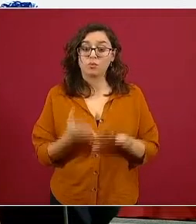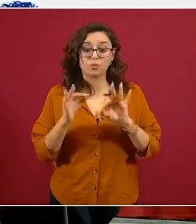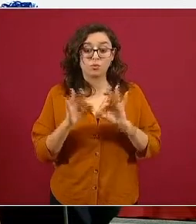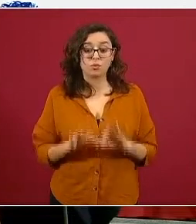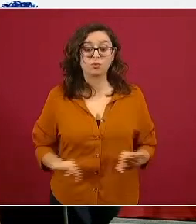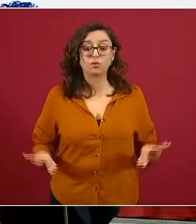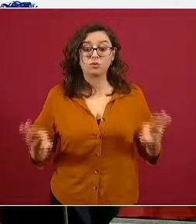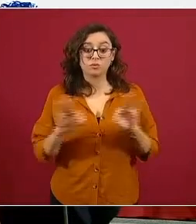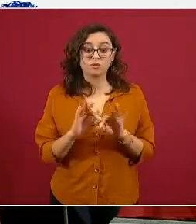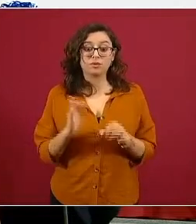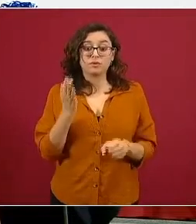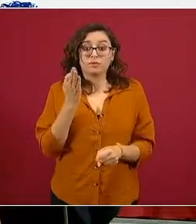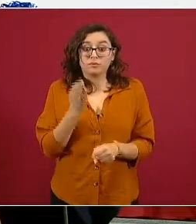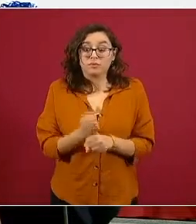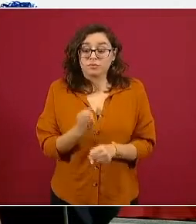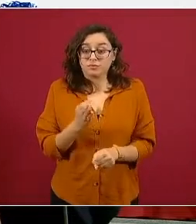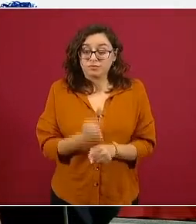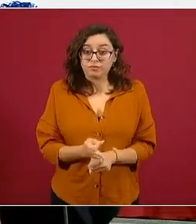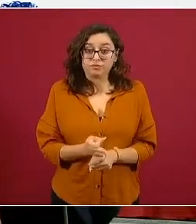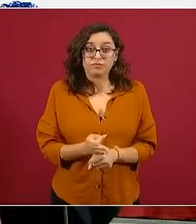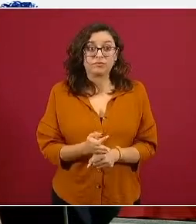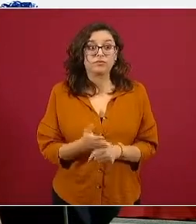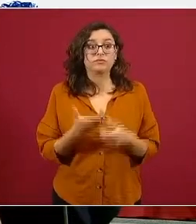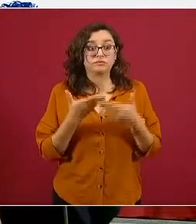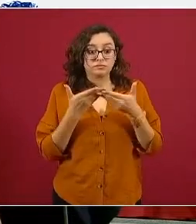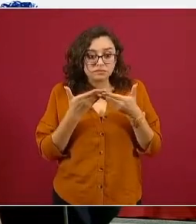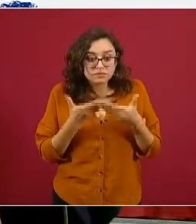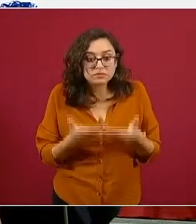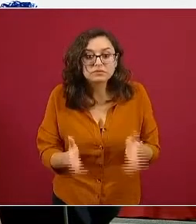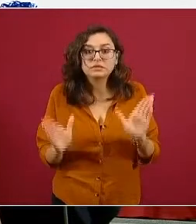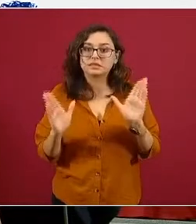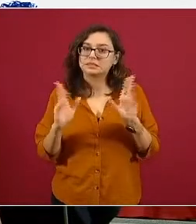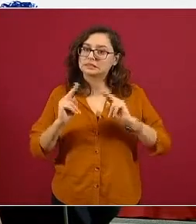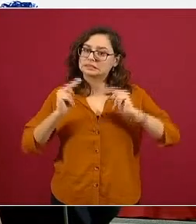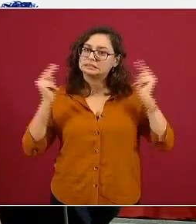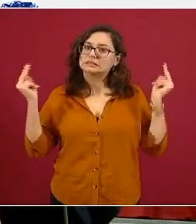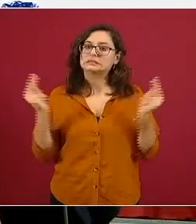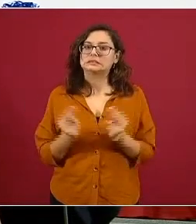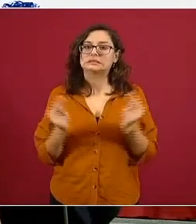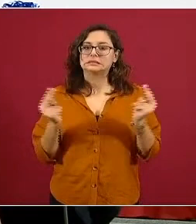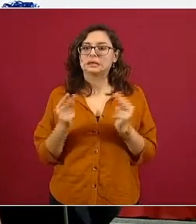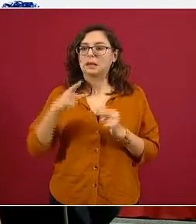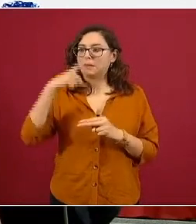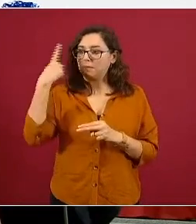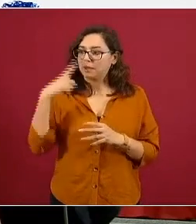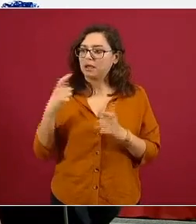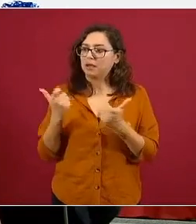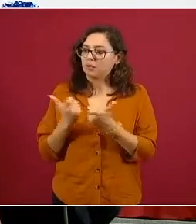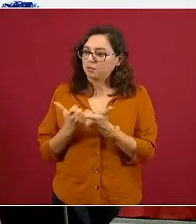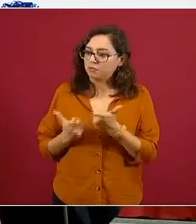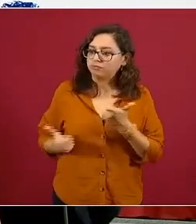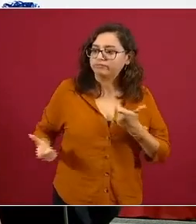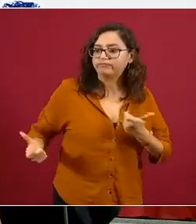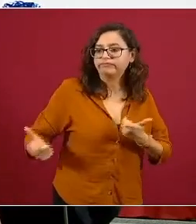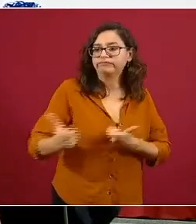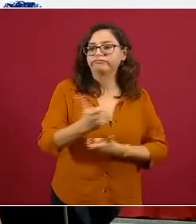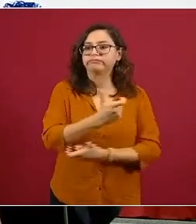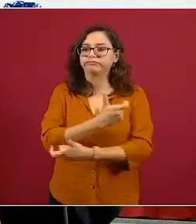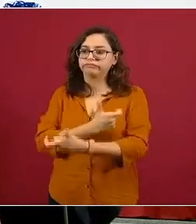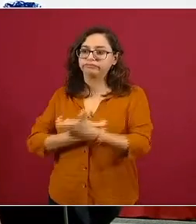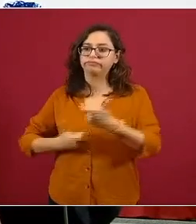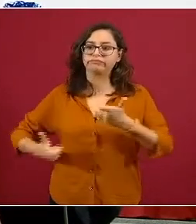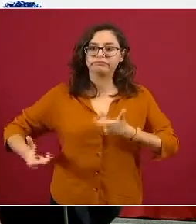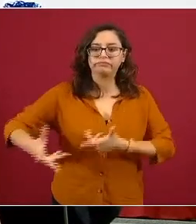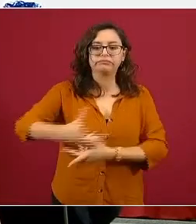de este tipo que pueda reactivar la actividad comercial y que le permita a las